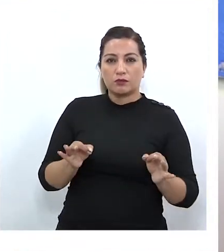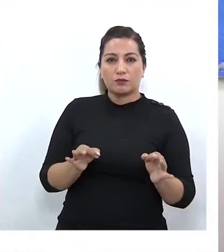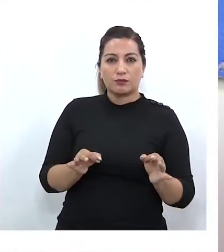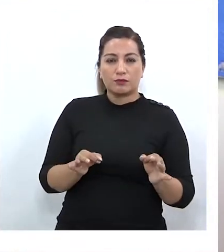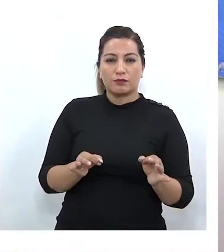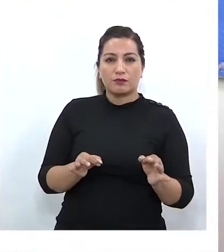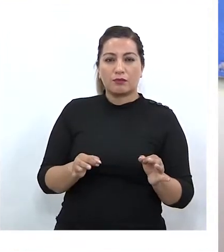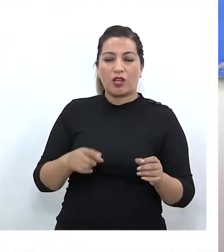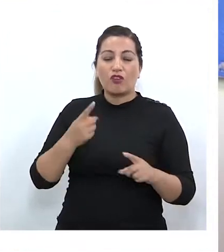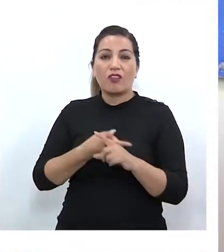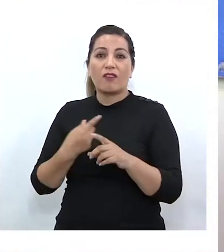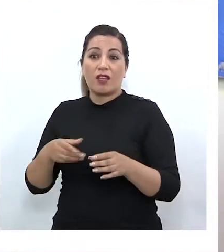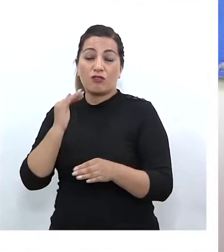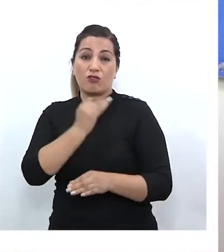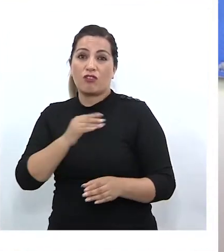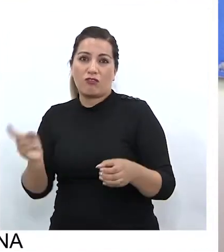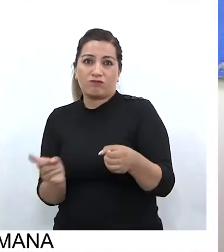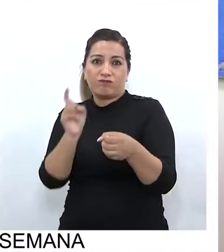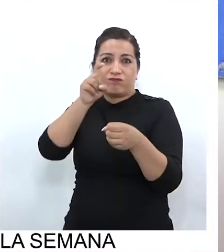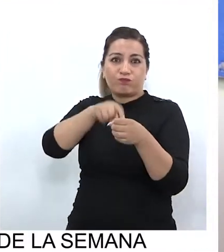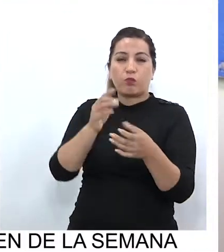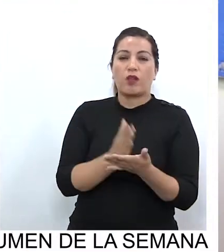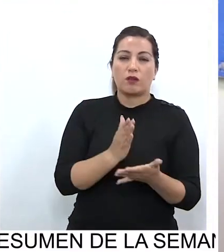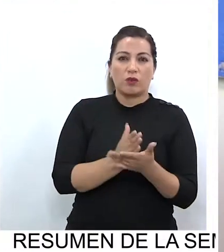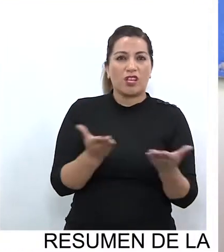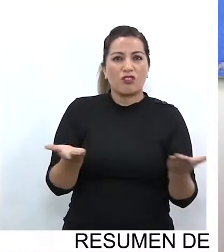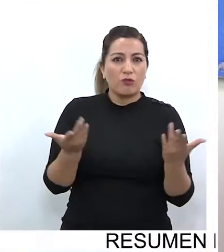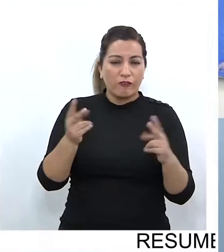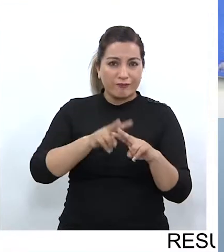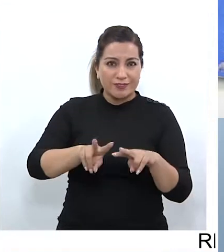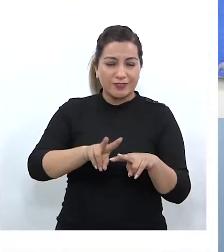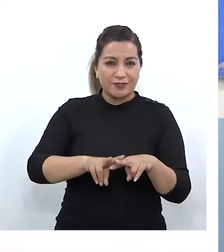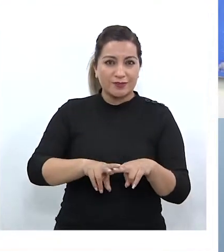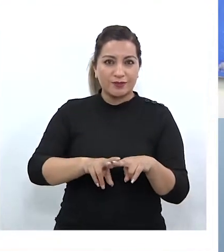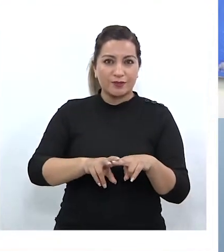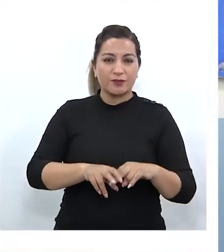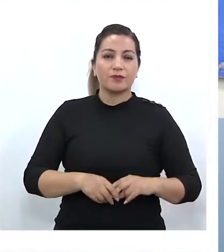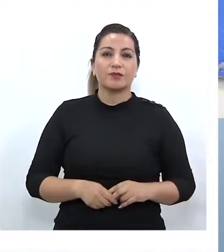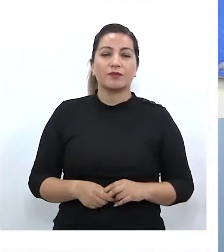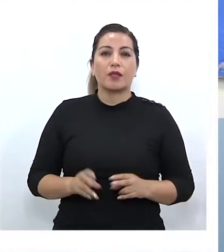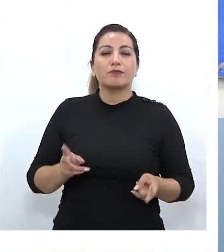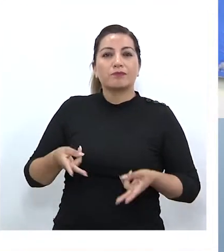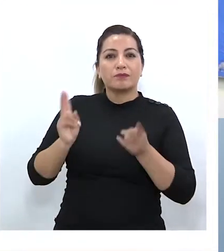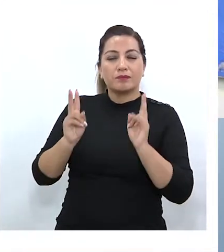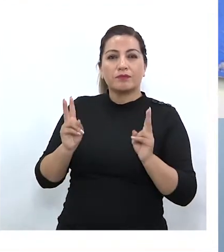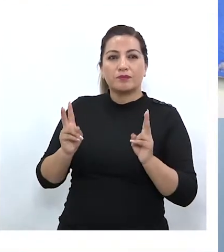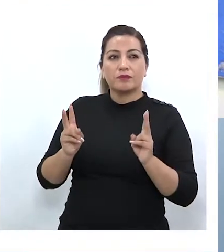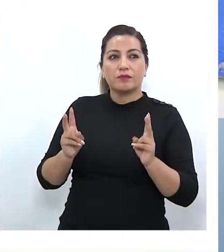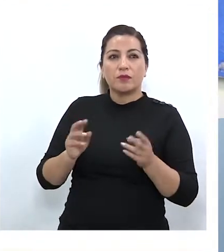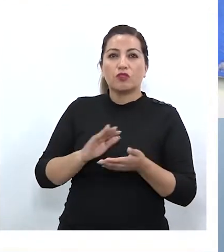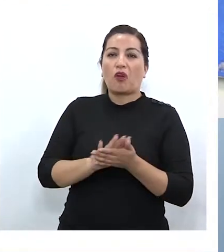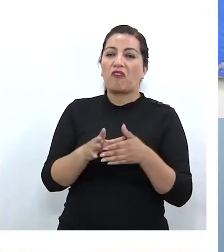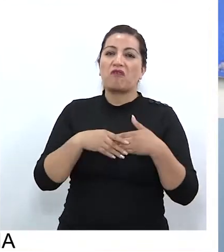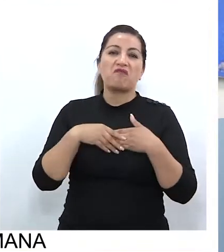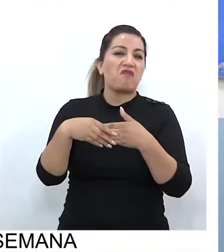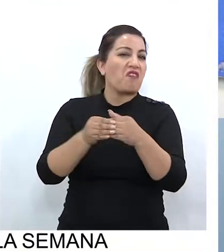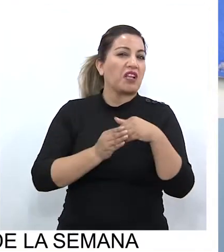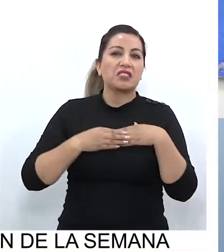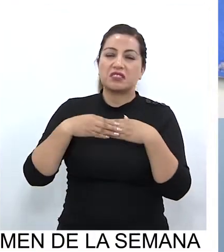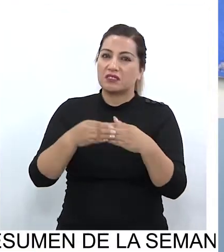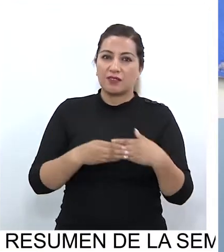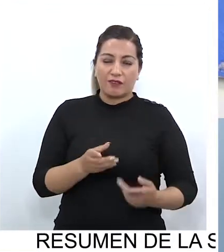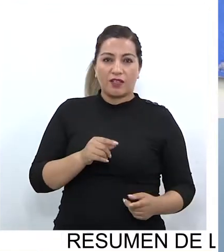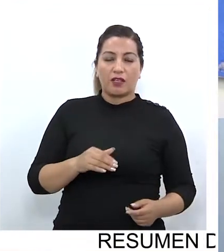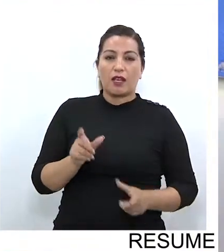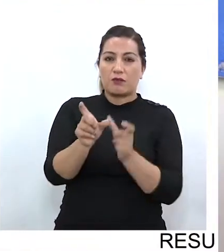que se llama una modalidad de reingreso. Esa modalidad precisamente lo que hace es permitir, con todas las flexibilidades